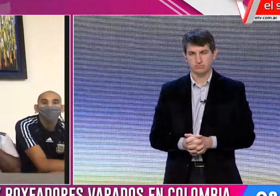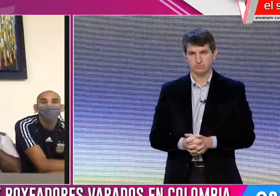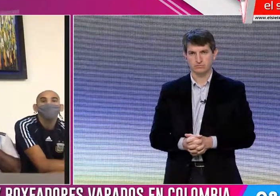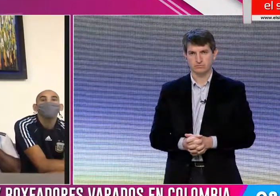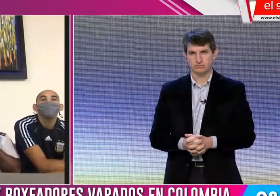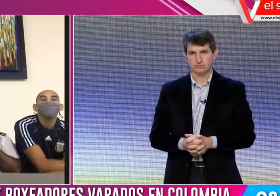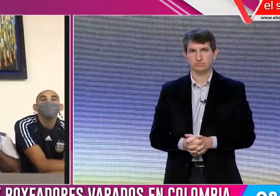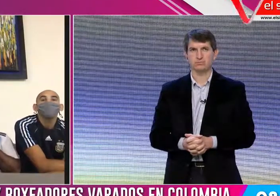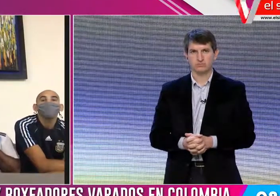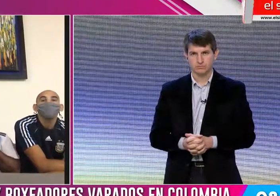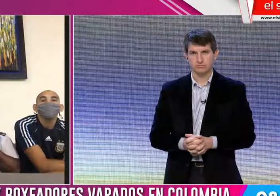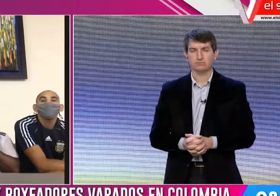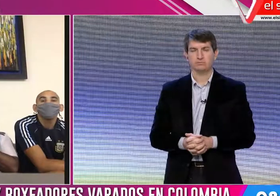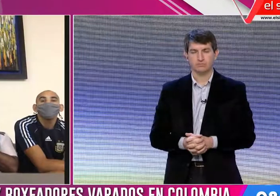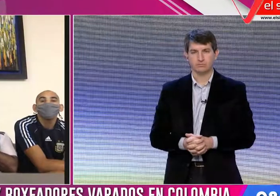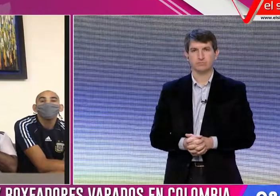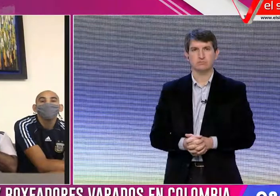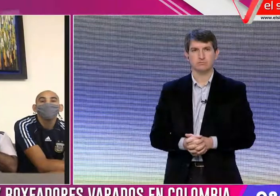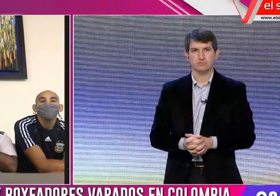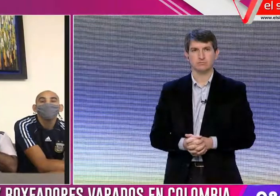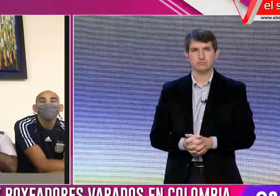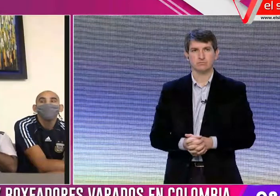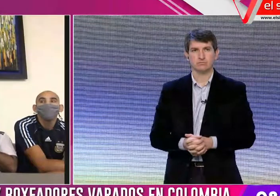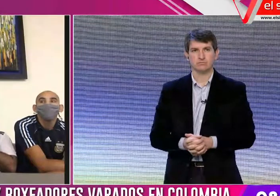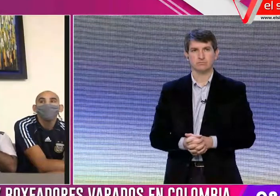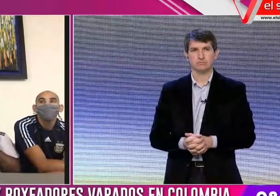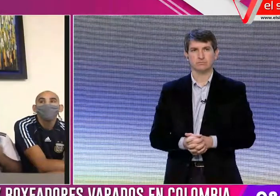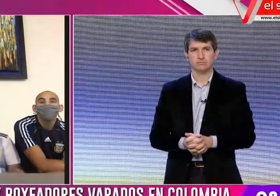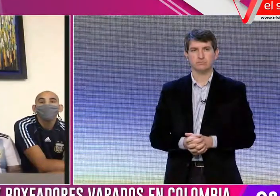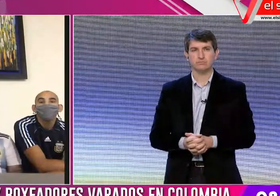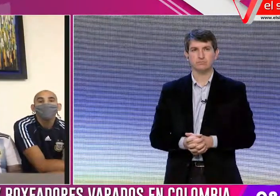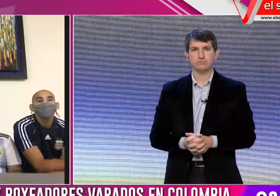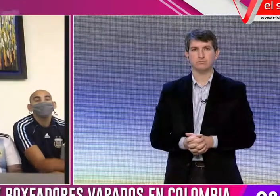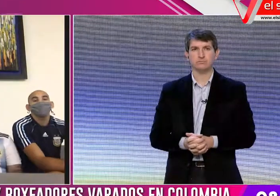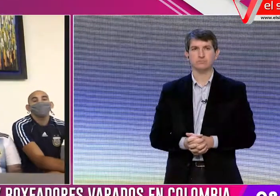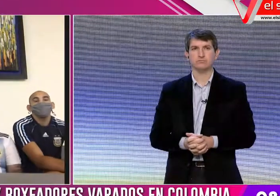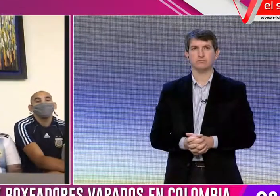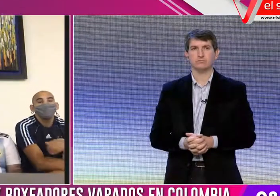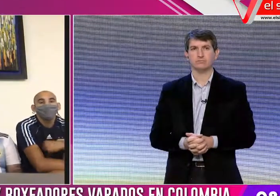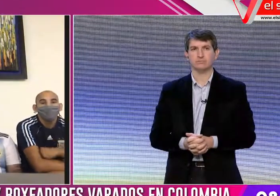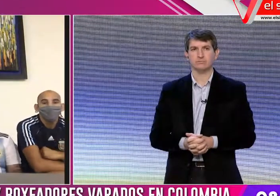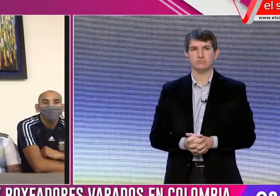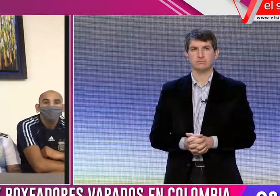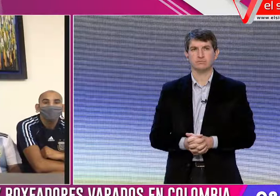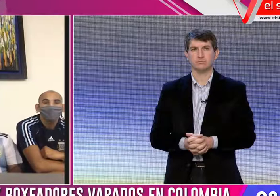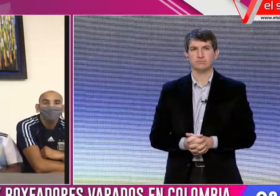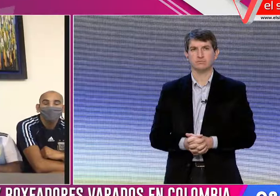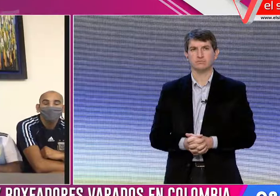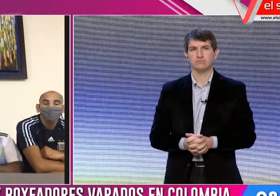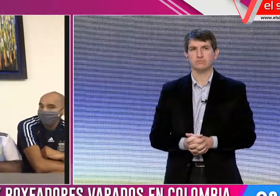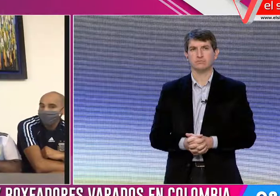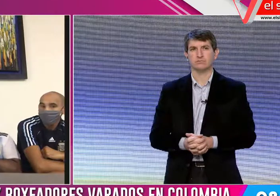los 4 rounds que hizo, que tiene talento, que tiene condiciones, que está para más, que está creciendo. Pero